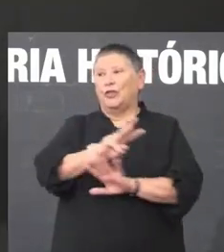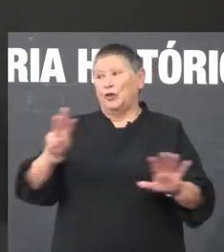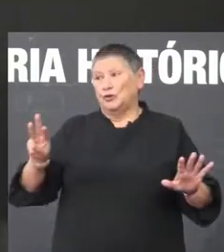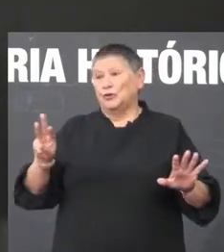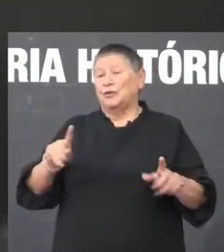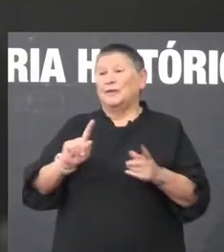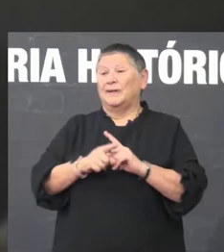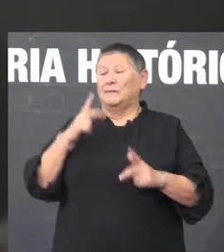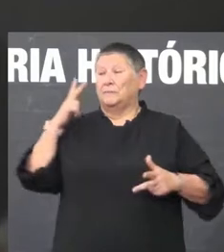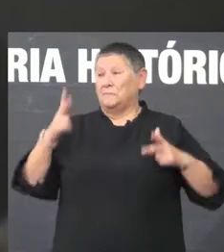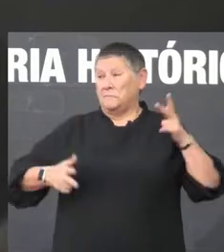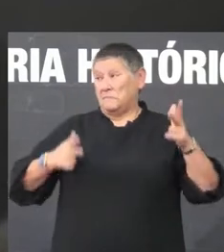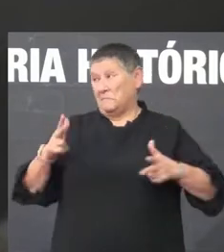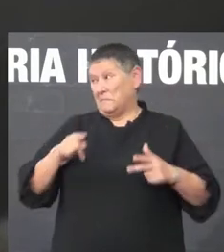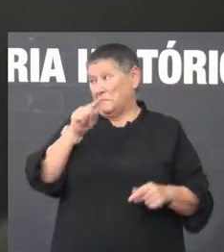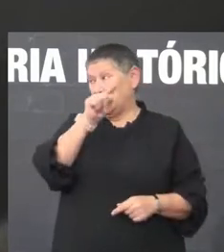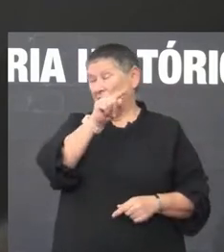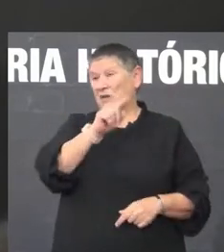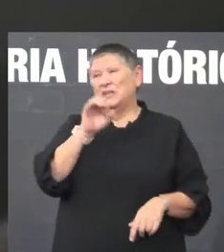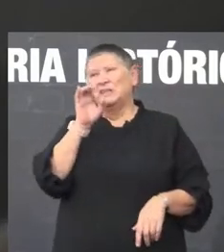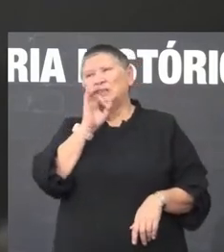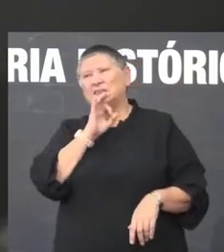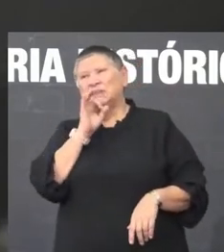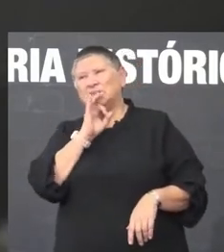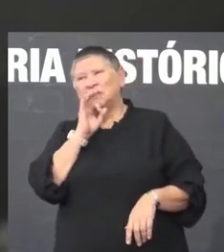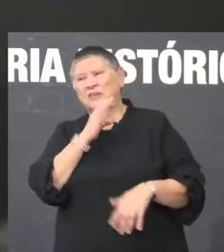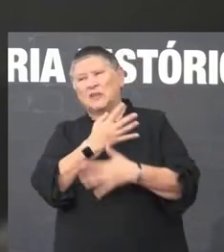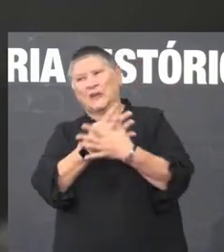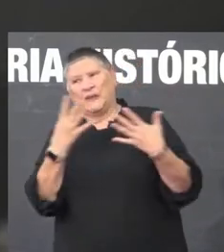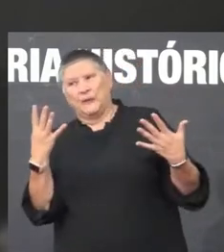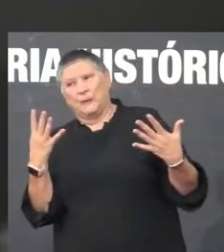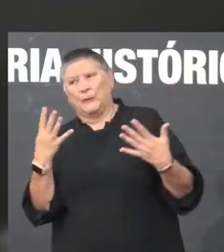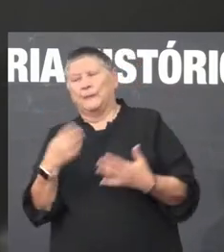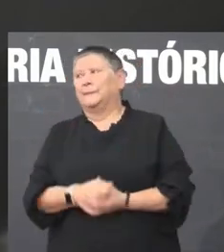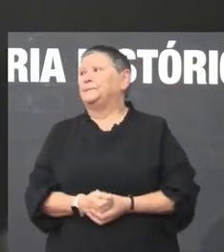Herria pois virían do século XIX.